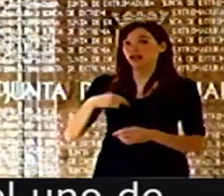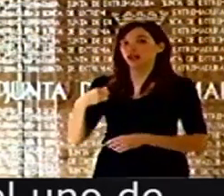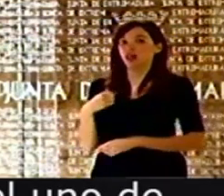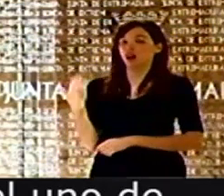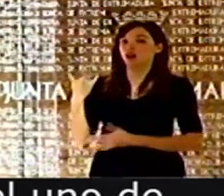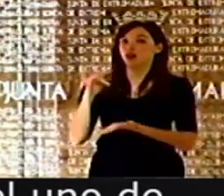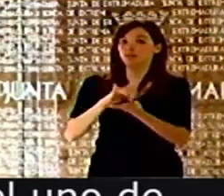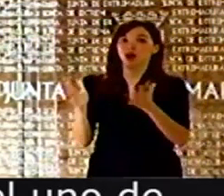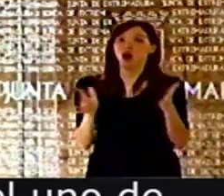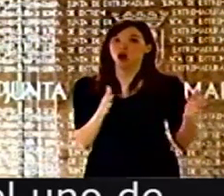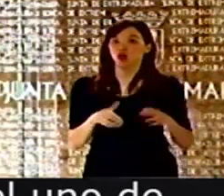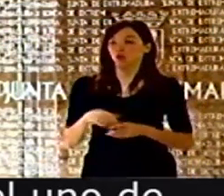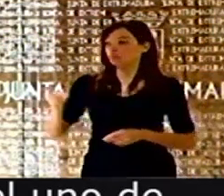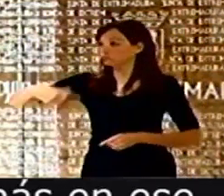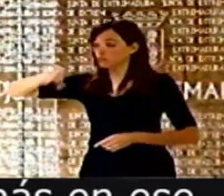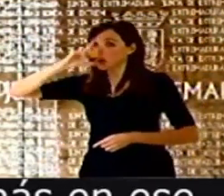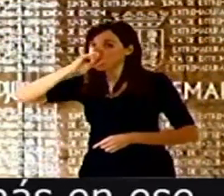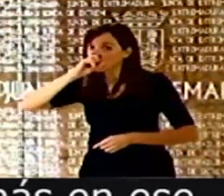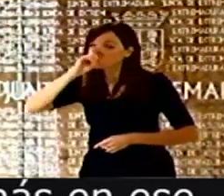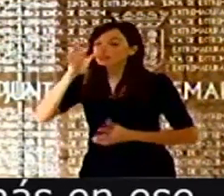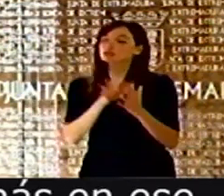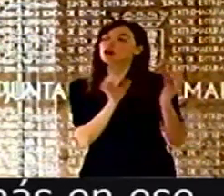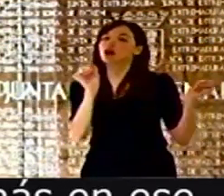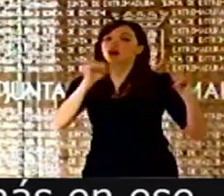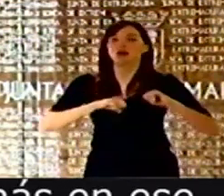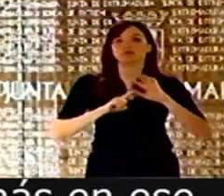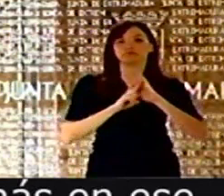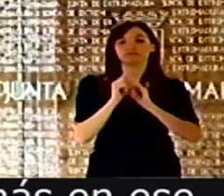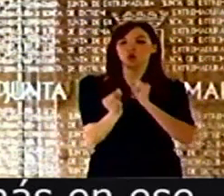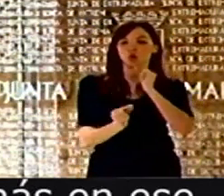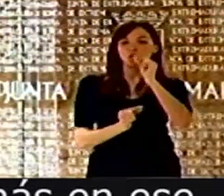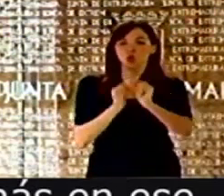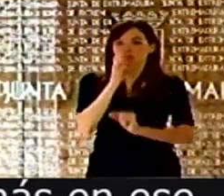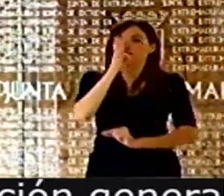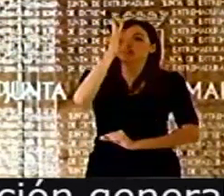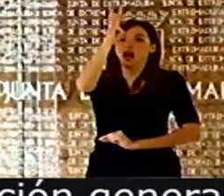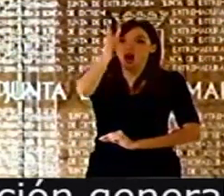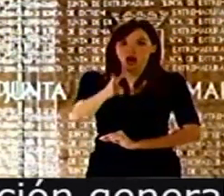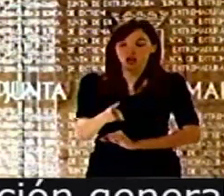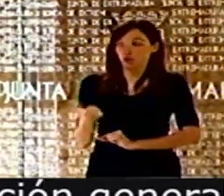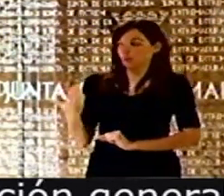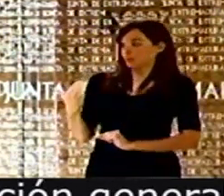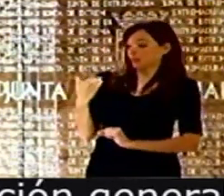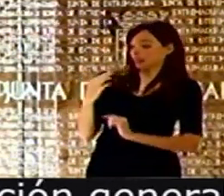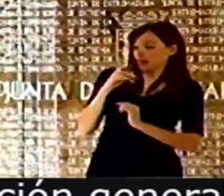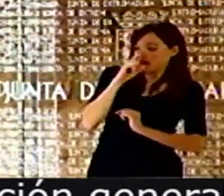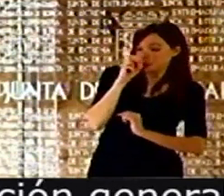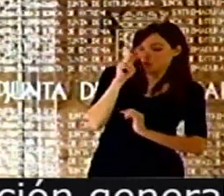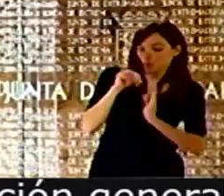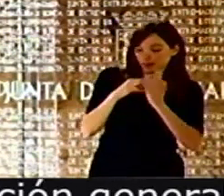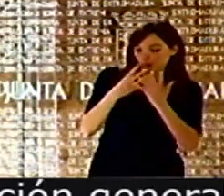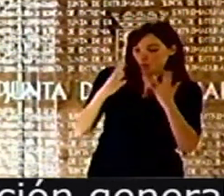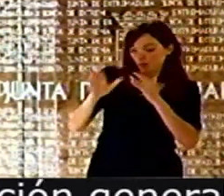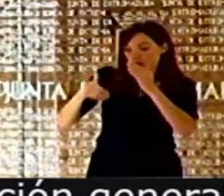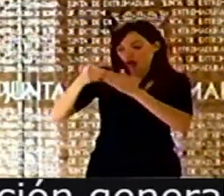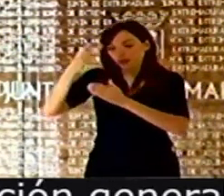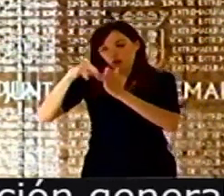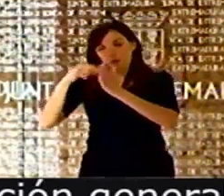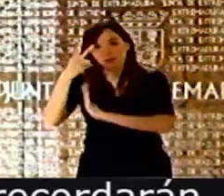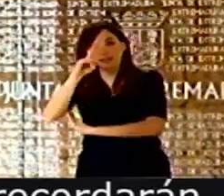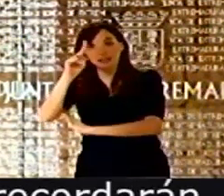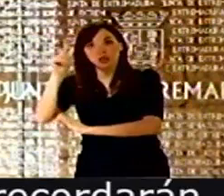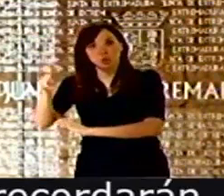marzo y que, como ustedes recordarán, era un acuerdo progresivo a 3 años, desde el 19 al 21, que esta Administración ha de ir